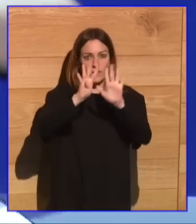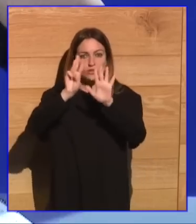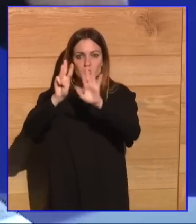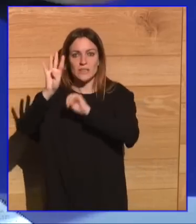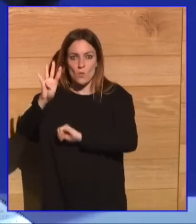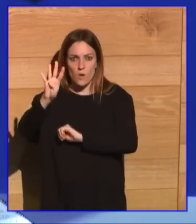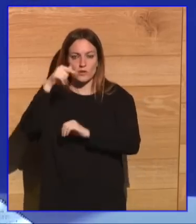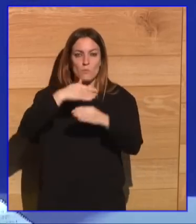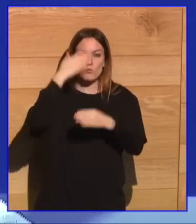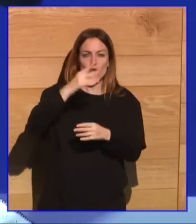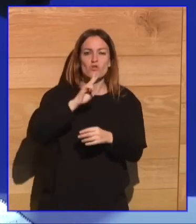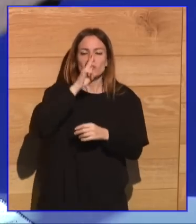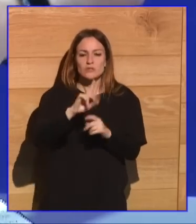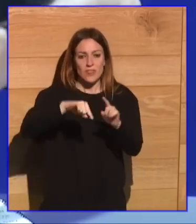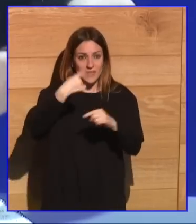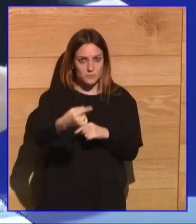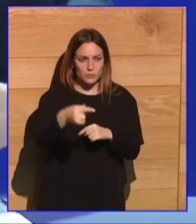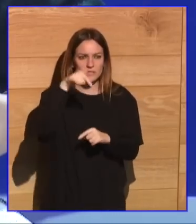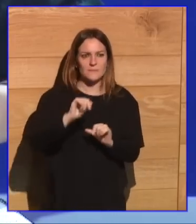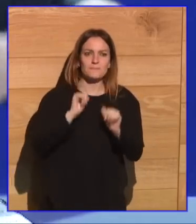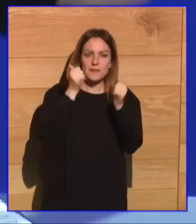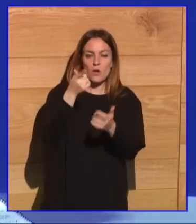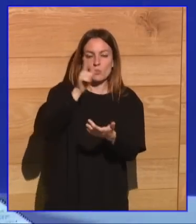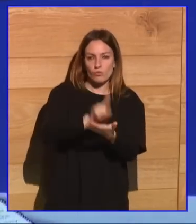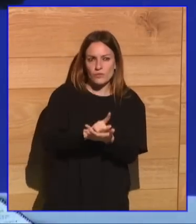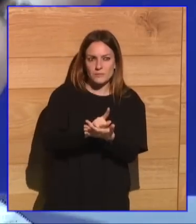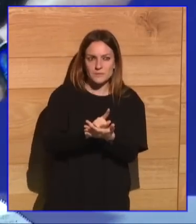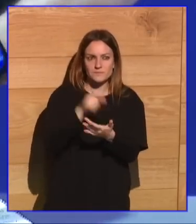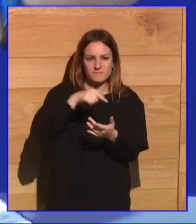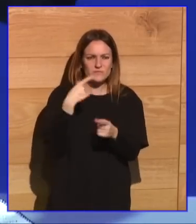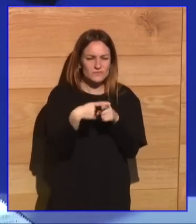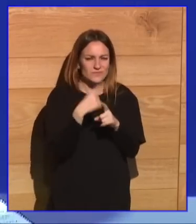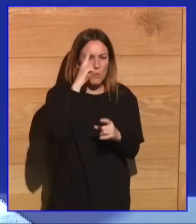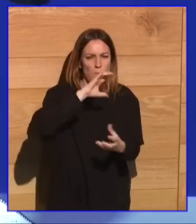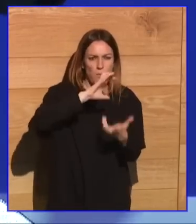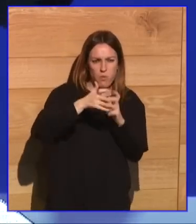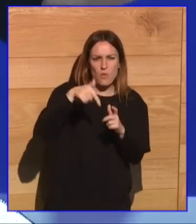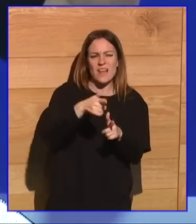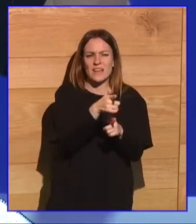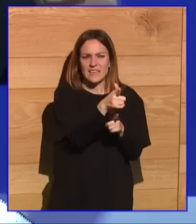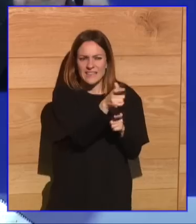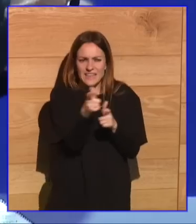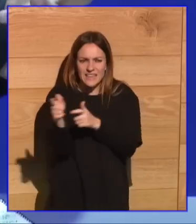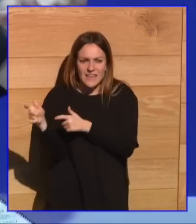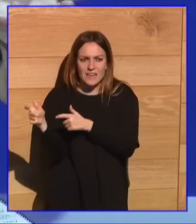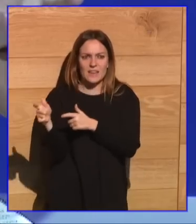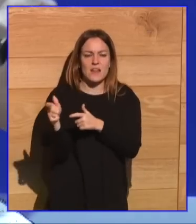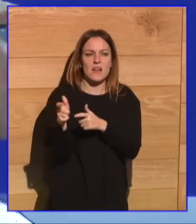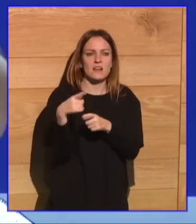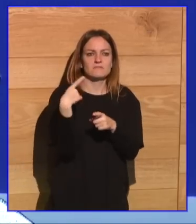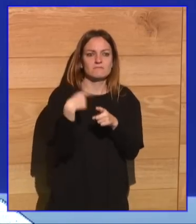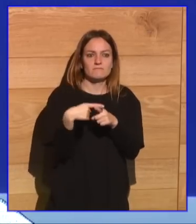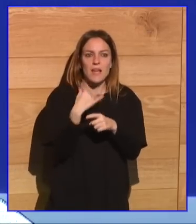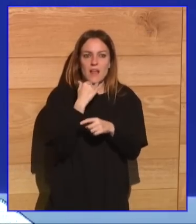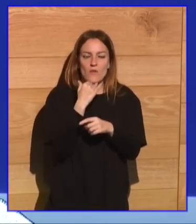muro, él se vuelve a meter en el universo de locura, guerra, bueno, algo que va creando también una